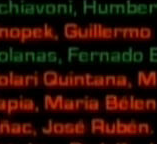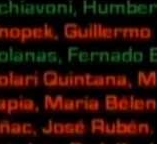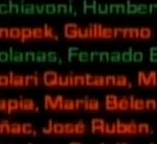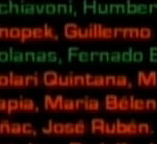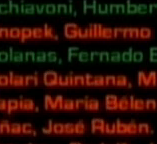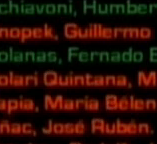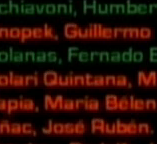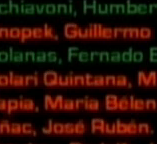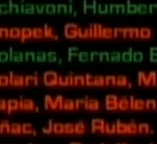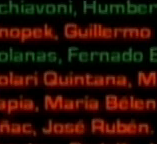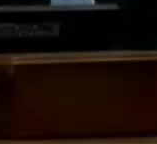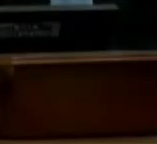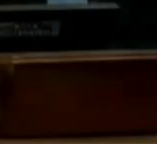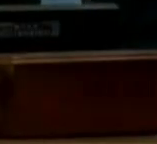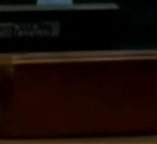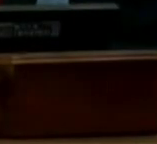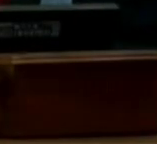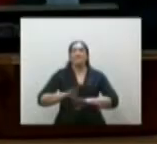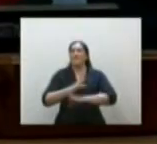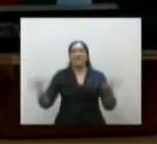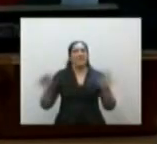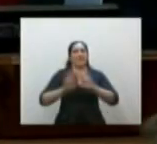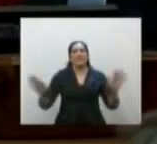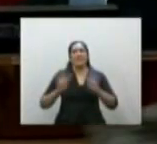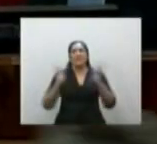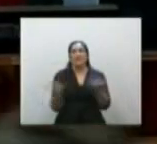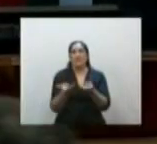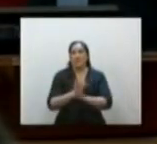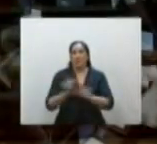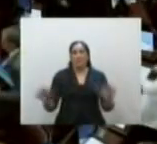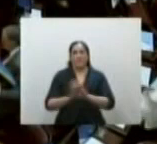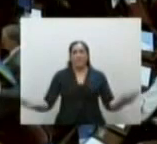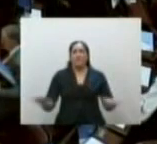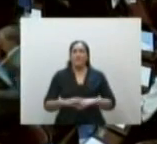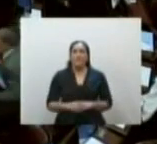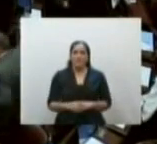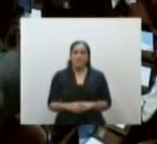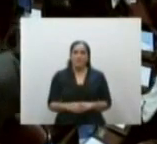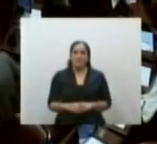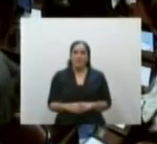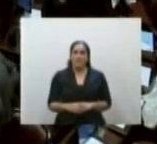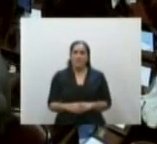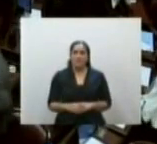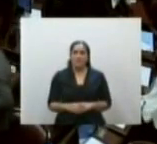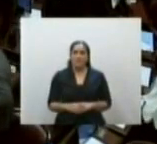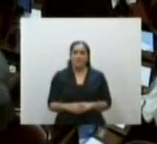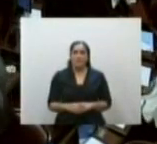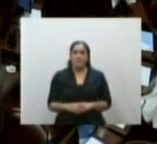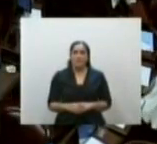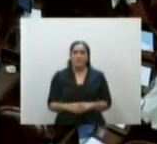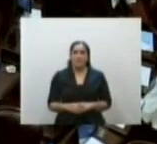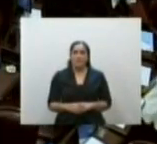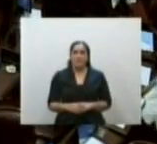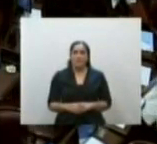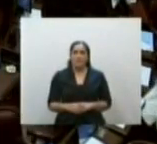nombrar, digamos, en cada iglesia hubo, en muchas iglesias, un cura diciendo que somos asesinas de pañuelo verde, que esto es un genocidio, etcétera. Pero el mismo